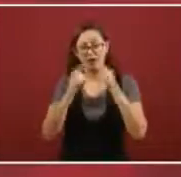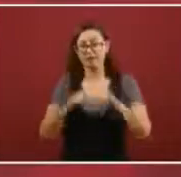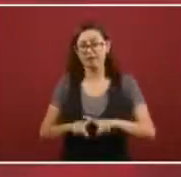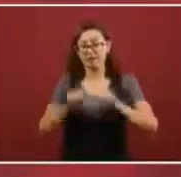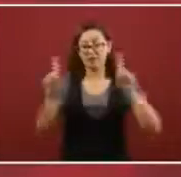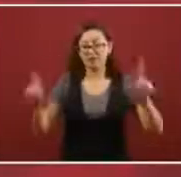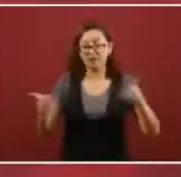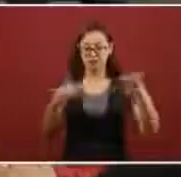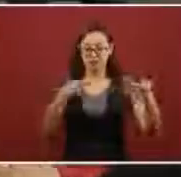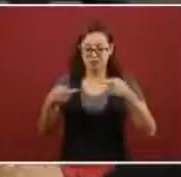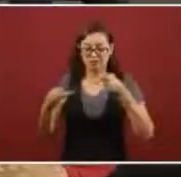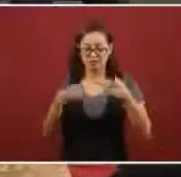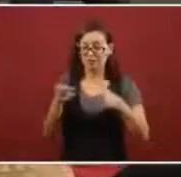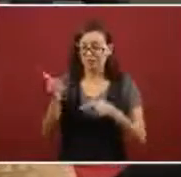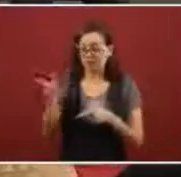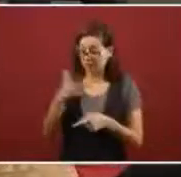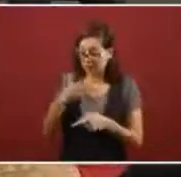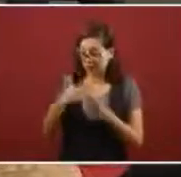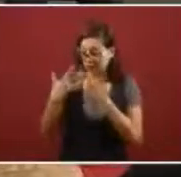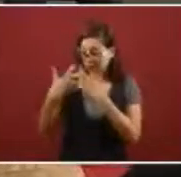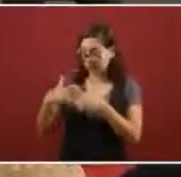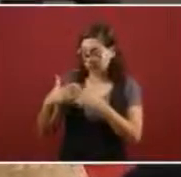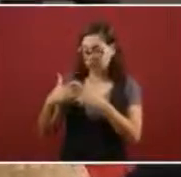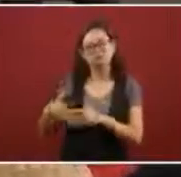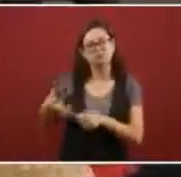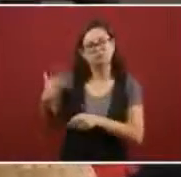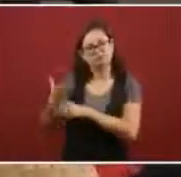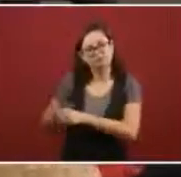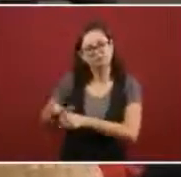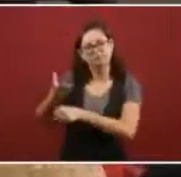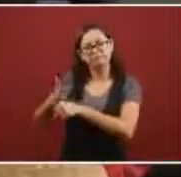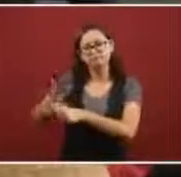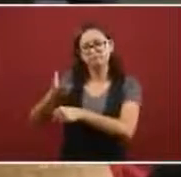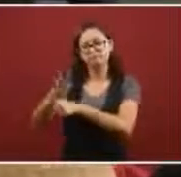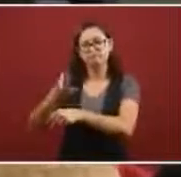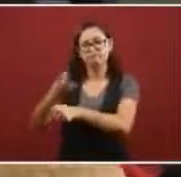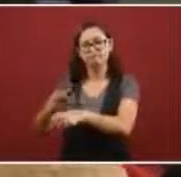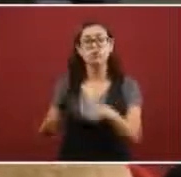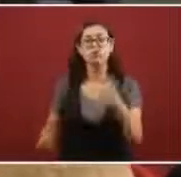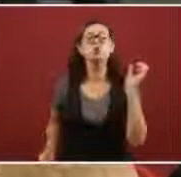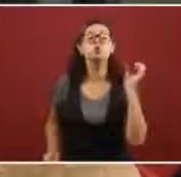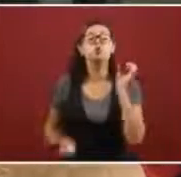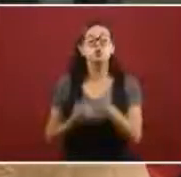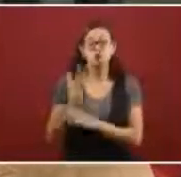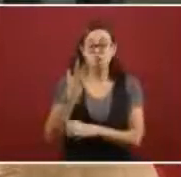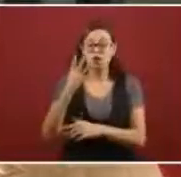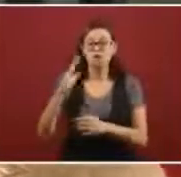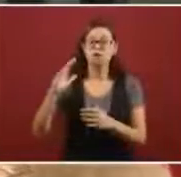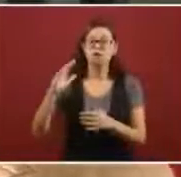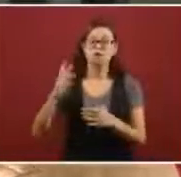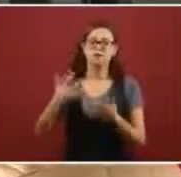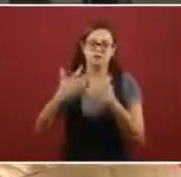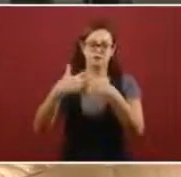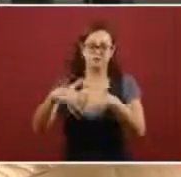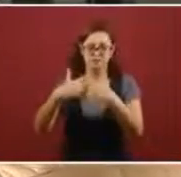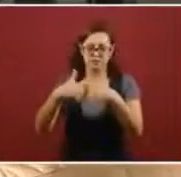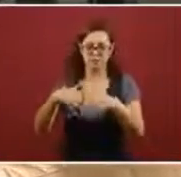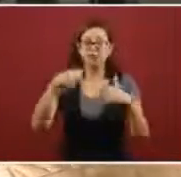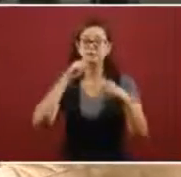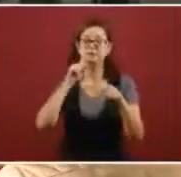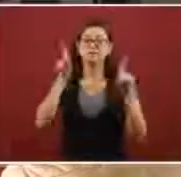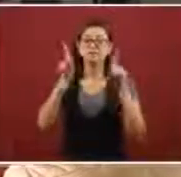sostener las plantas actuales, crear nuevas plantas y